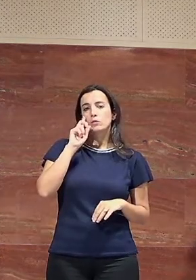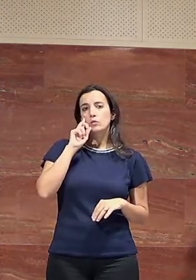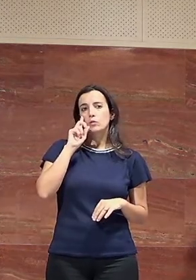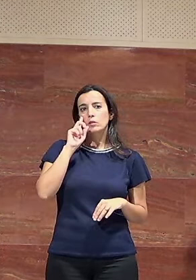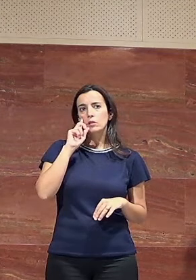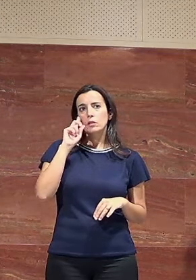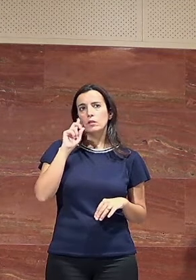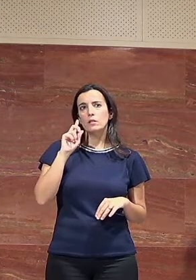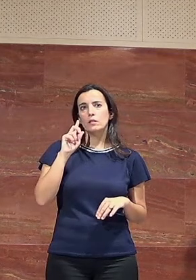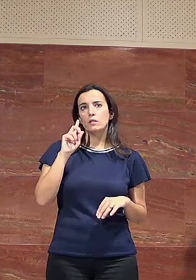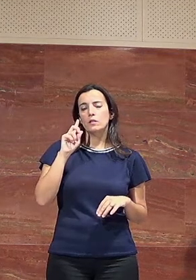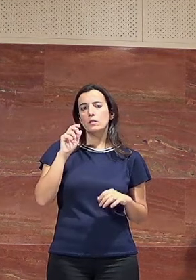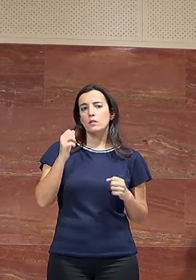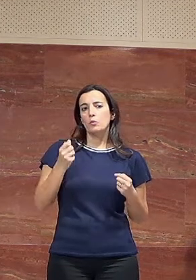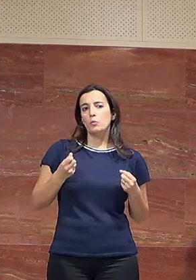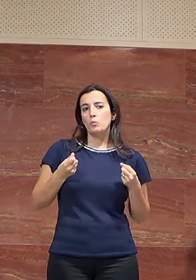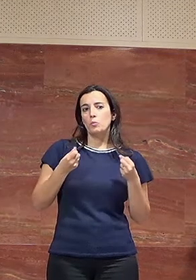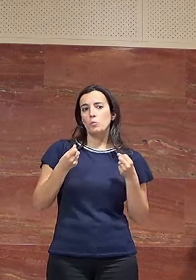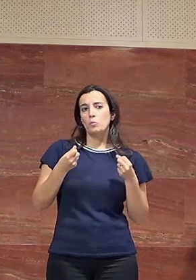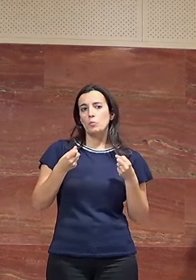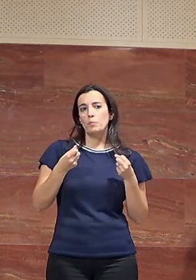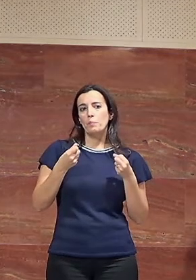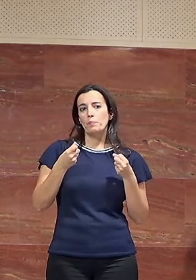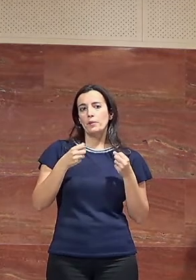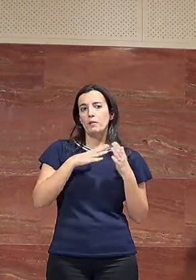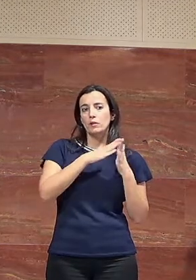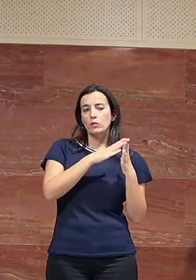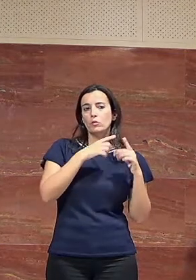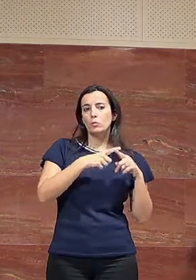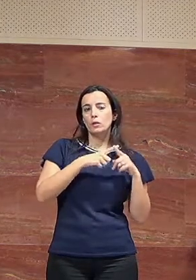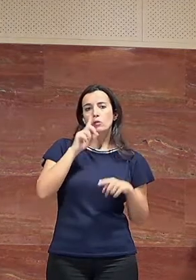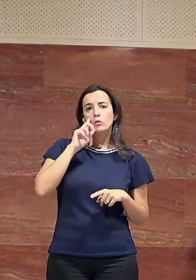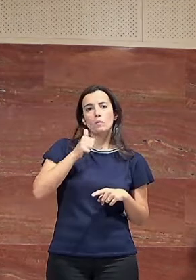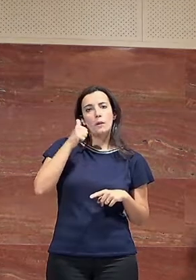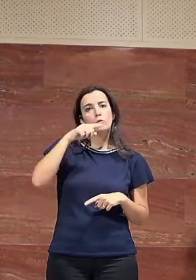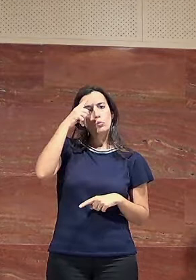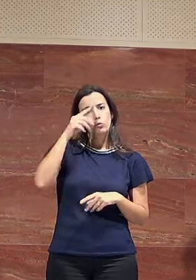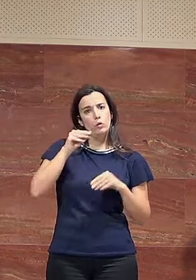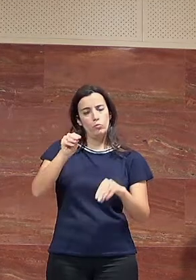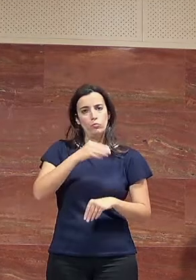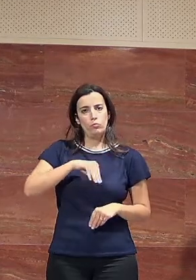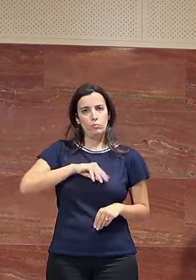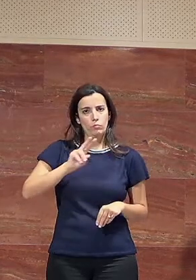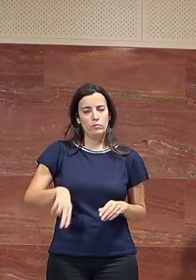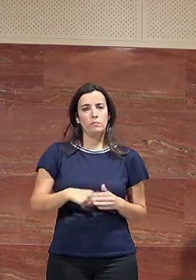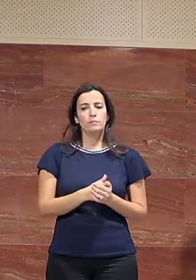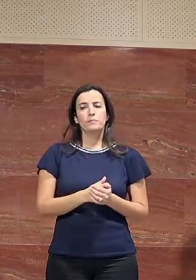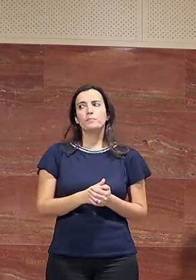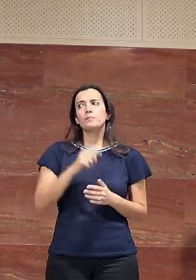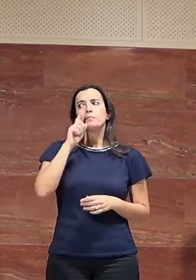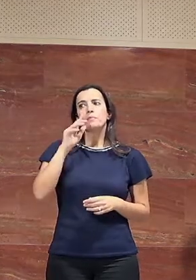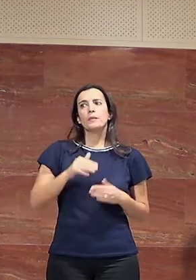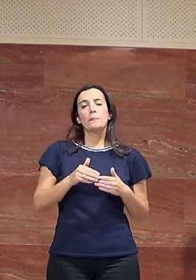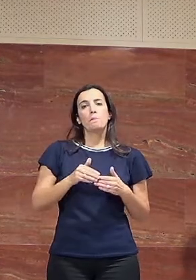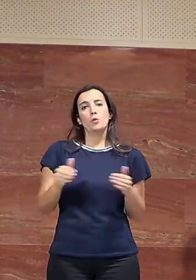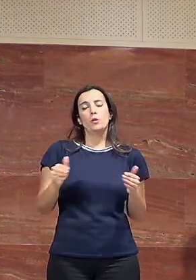las habitaciones, pero creo que es un más en su cultura. Uh-huh. Yo creo que es algo todavía pionero, pero que sí se escucha